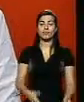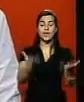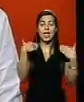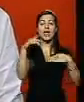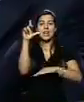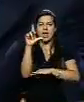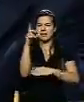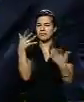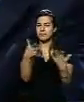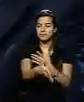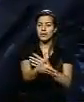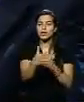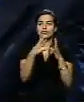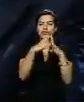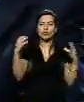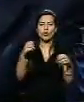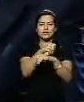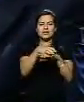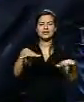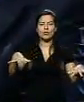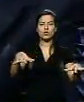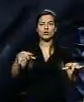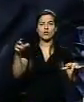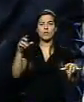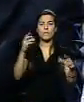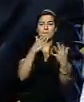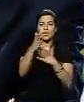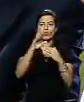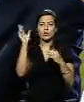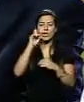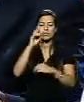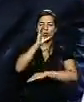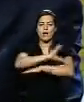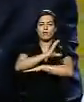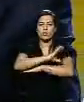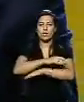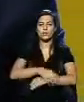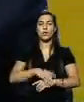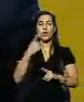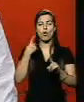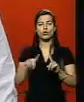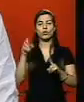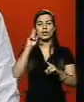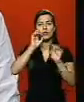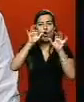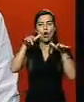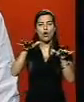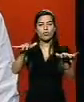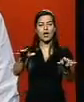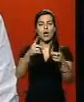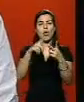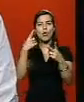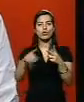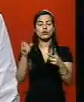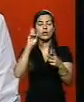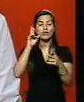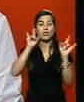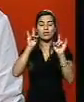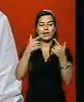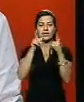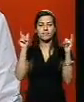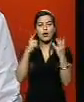Lara. Todo el circuito de medios comunitarios alternativos con Radio Caudari. Radio Ondas del Cercado. Antena Libre. Despertar.